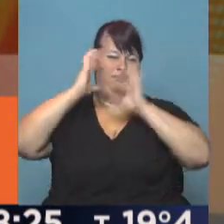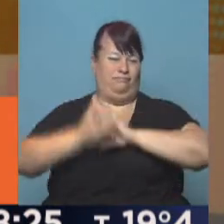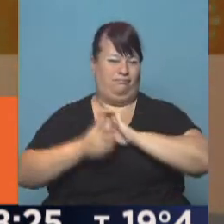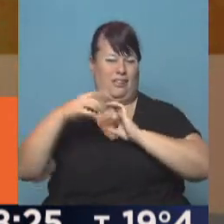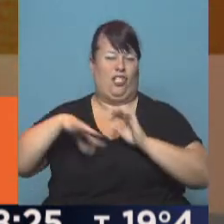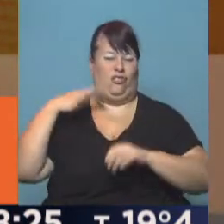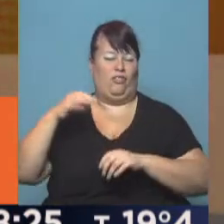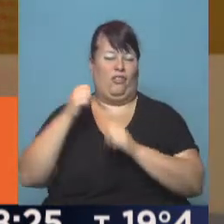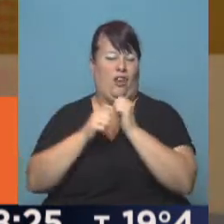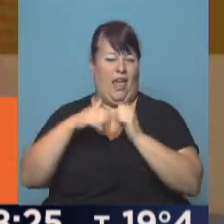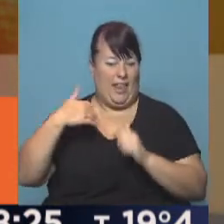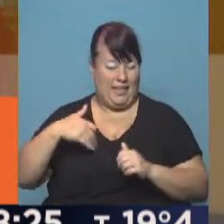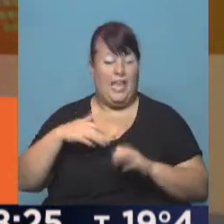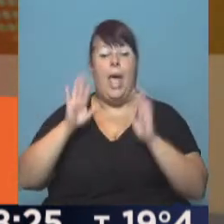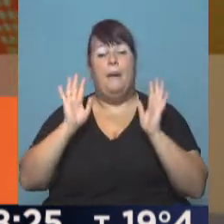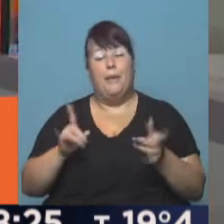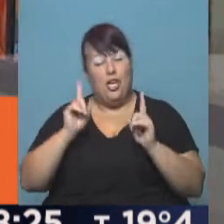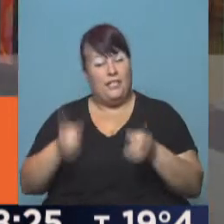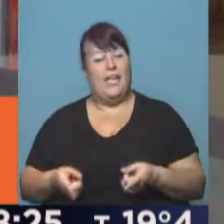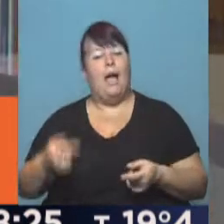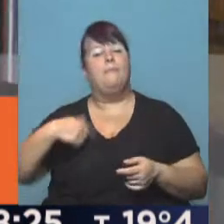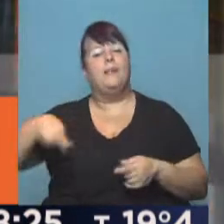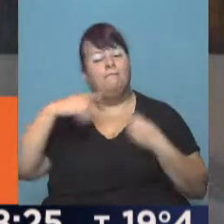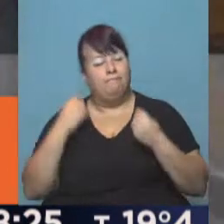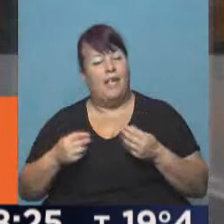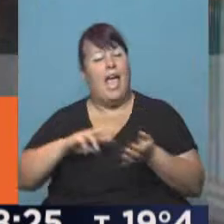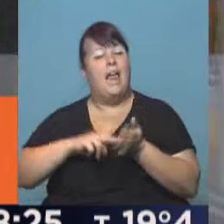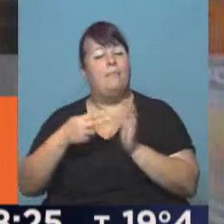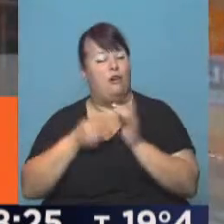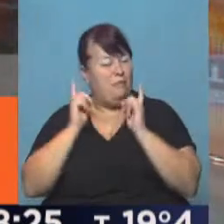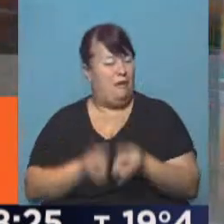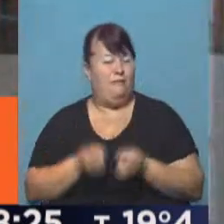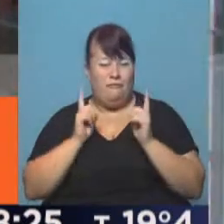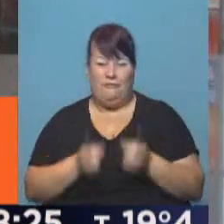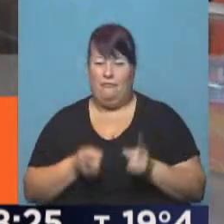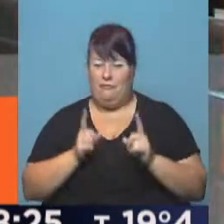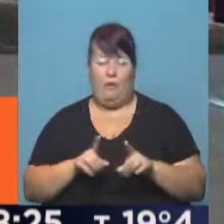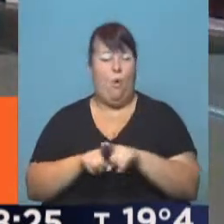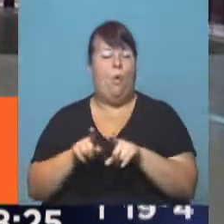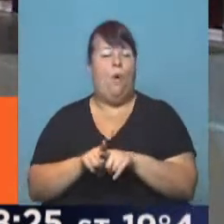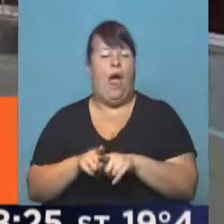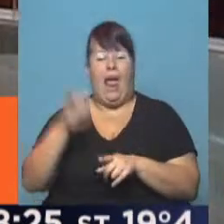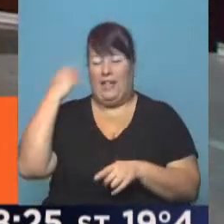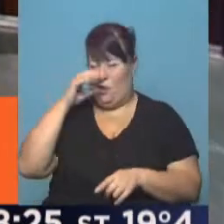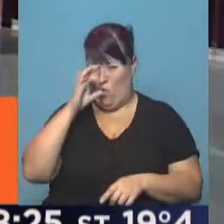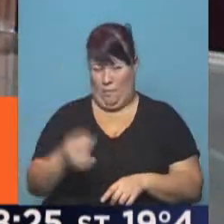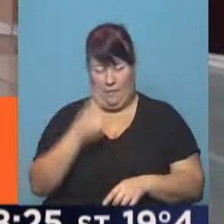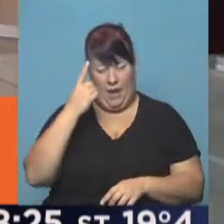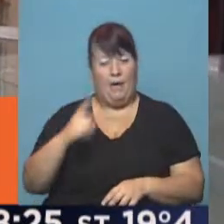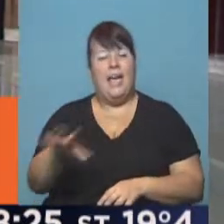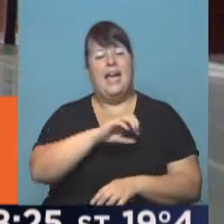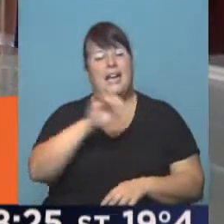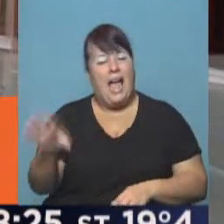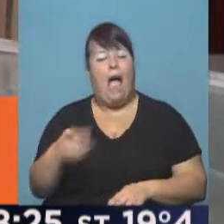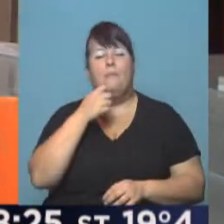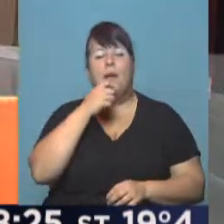historia de nuestra región, pero por otro lado nos encontramos con que el conflicto sigue tan vívido como nunca antes. En zonas rurales,